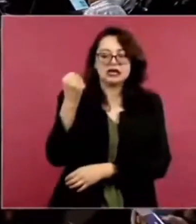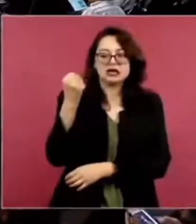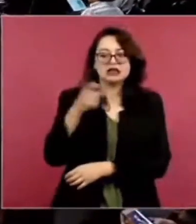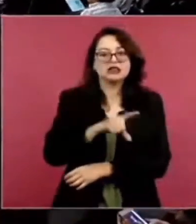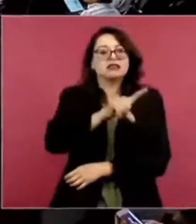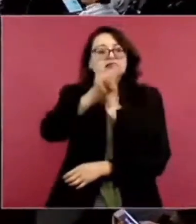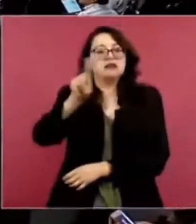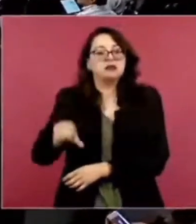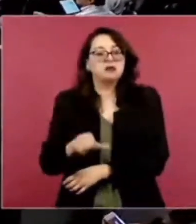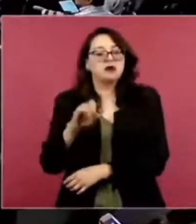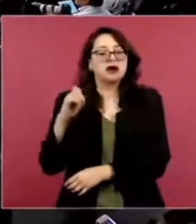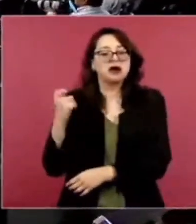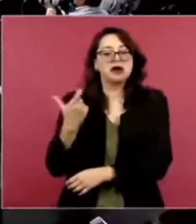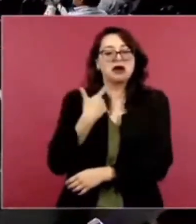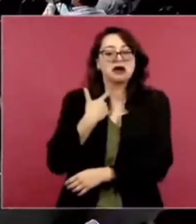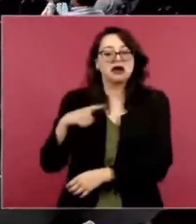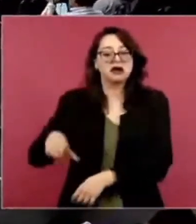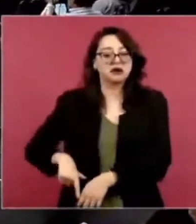desmontaron.